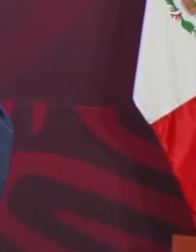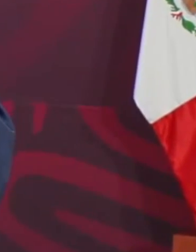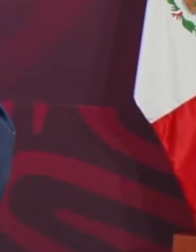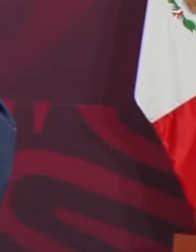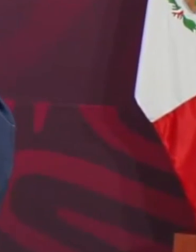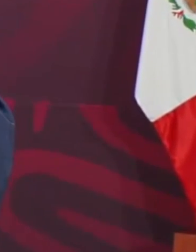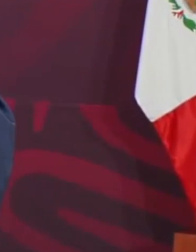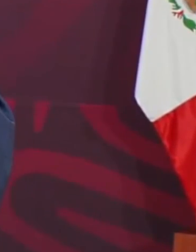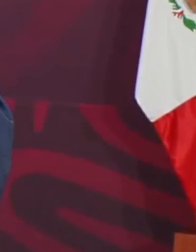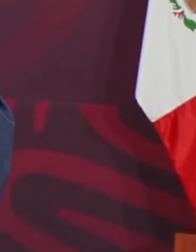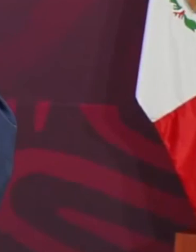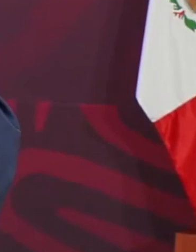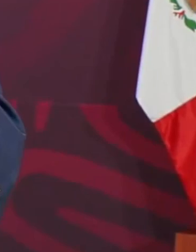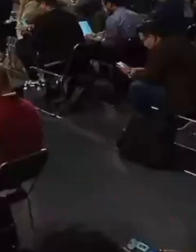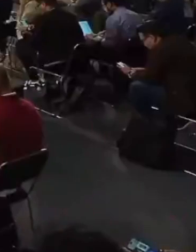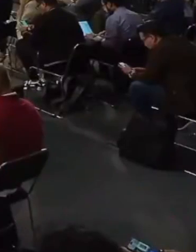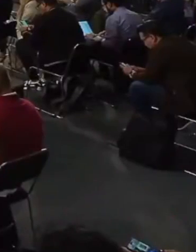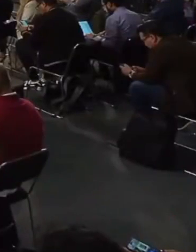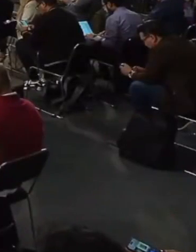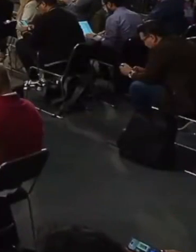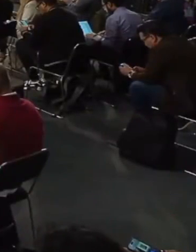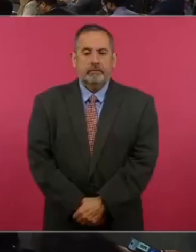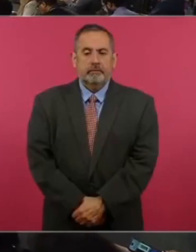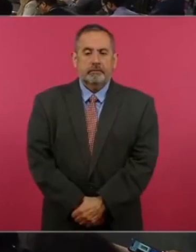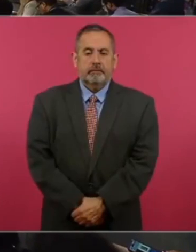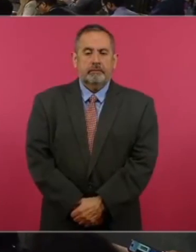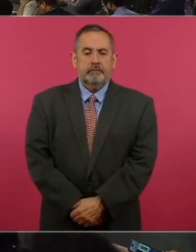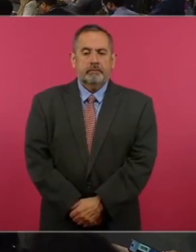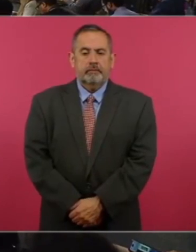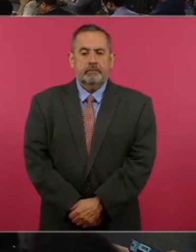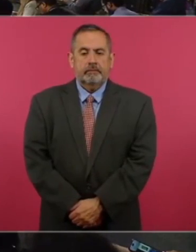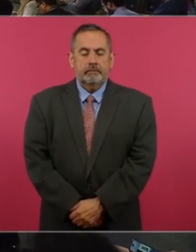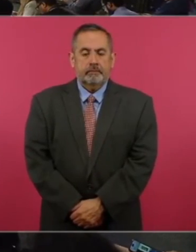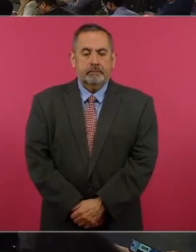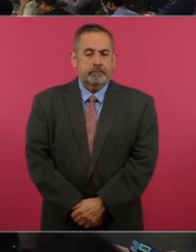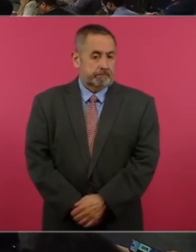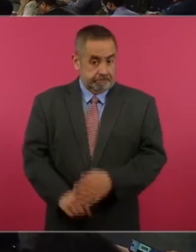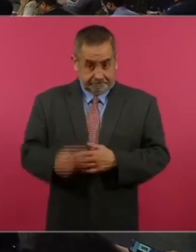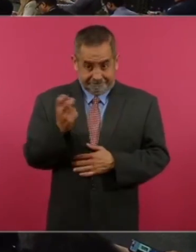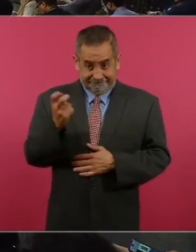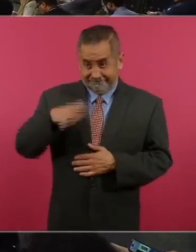delincuentes? ¿En qué país del mundo? Pues eso